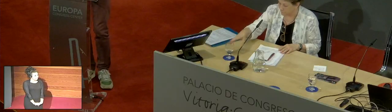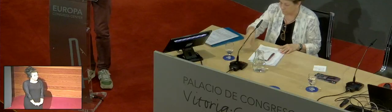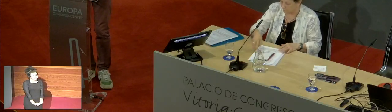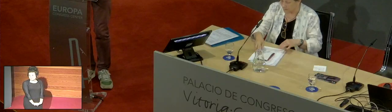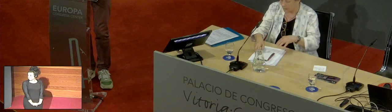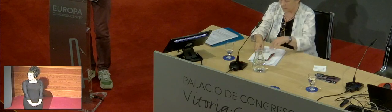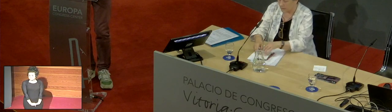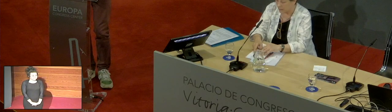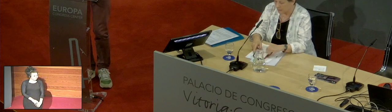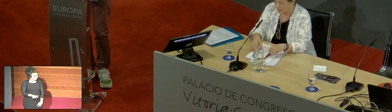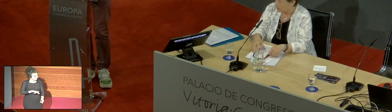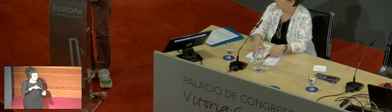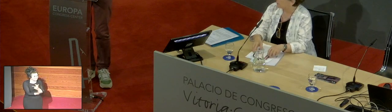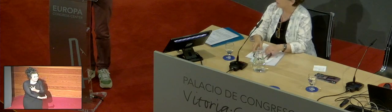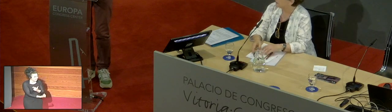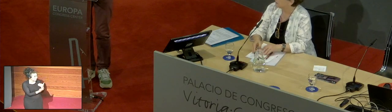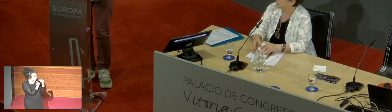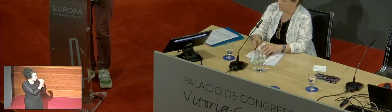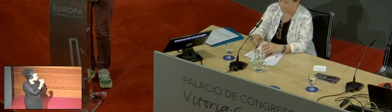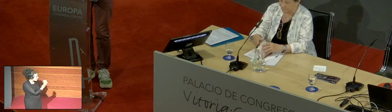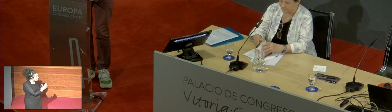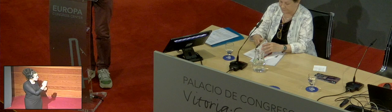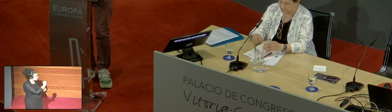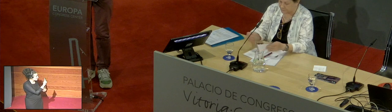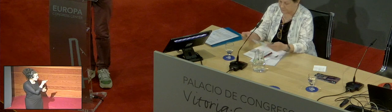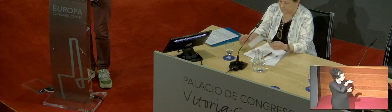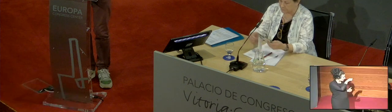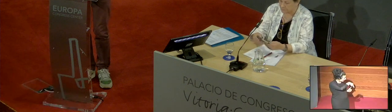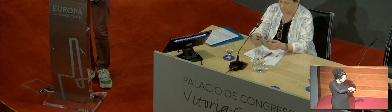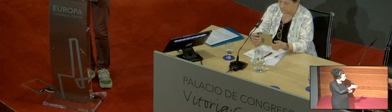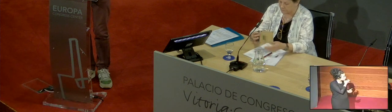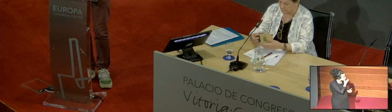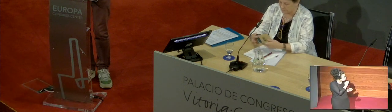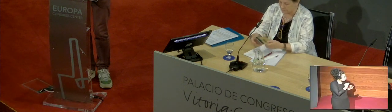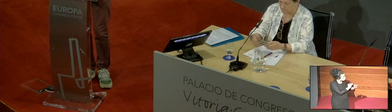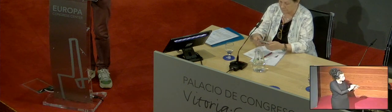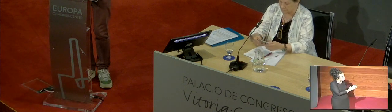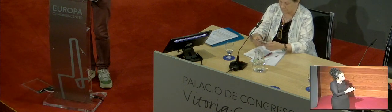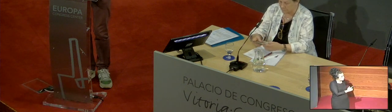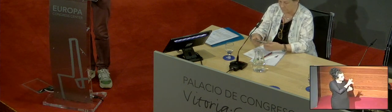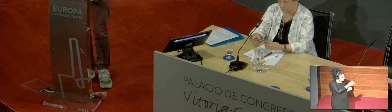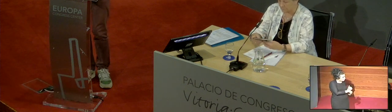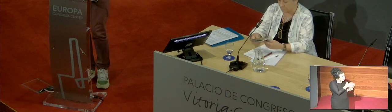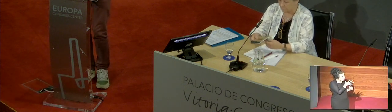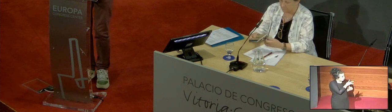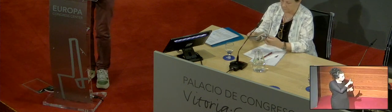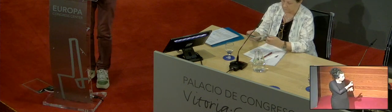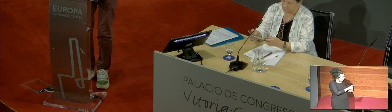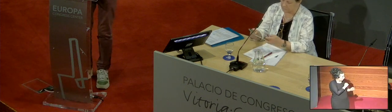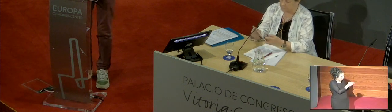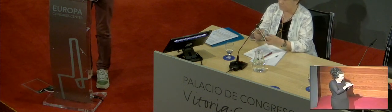Bueno, ba, eskerrik asko Carmen Claudini bere itzaldiagatik eta erantzun dituen galdera